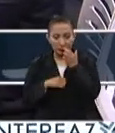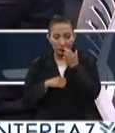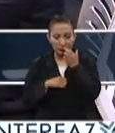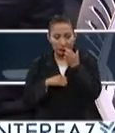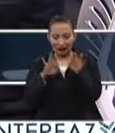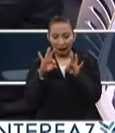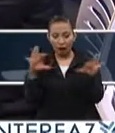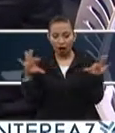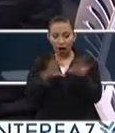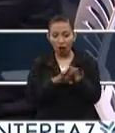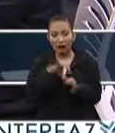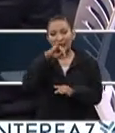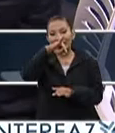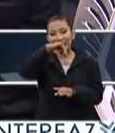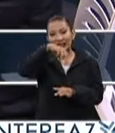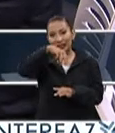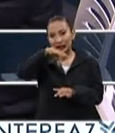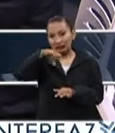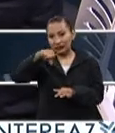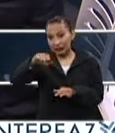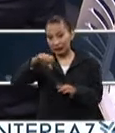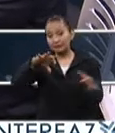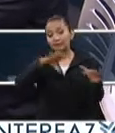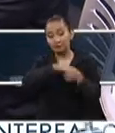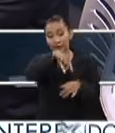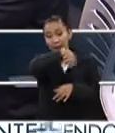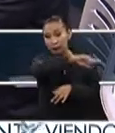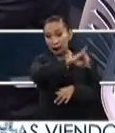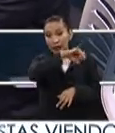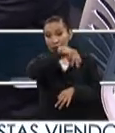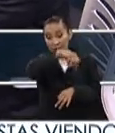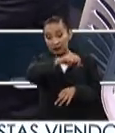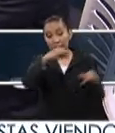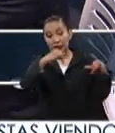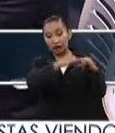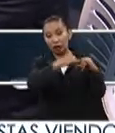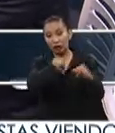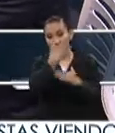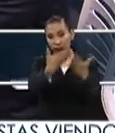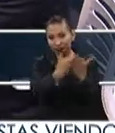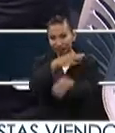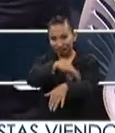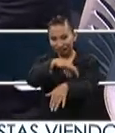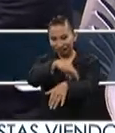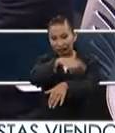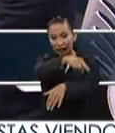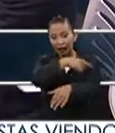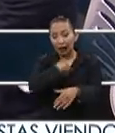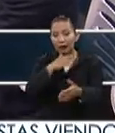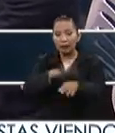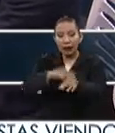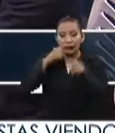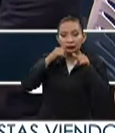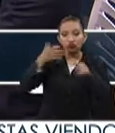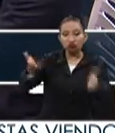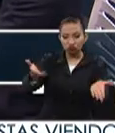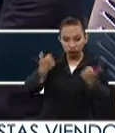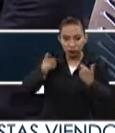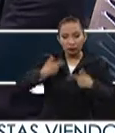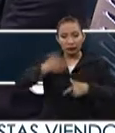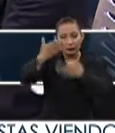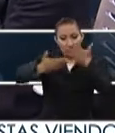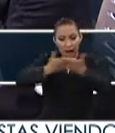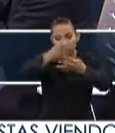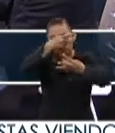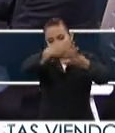trabajamos muy de la mano con el IMSS, por ejemplo. El IMSS es la institución de servicios médicos que presta un mayor número de